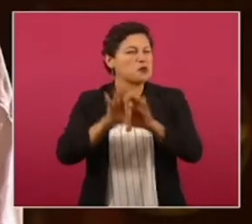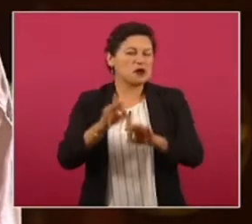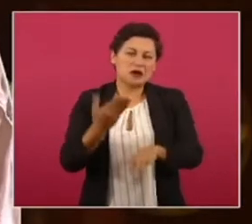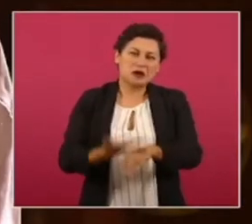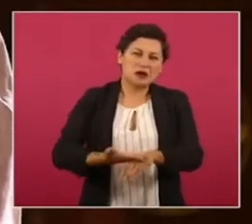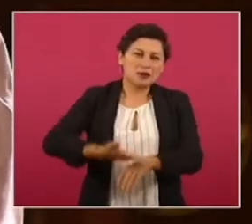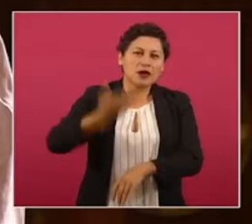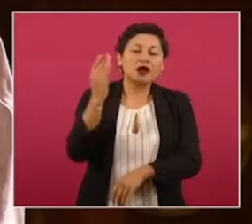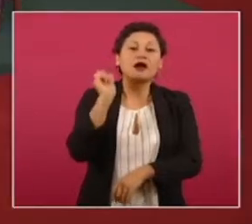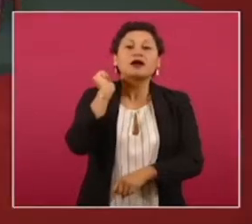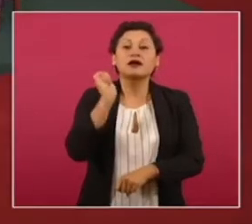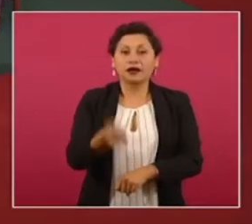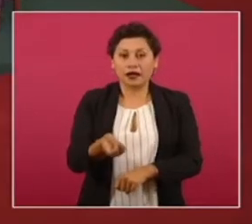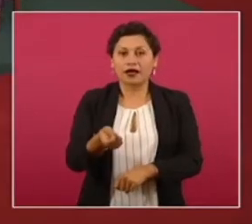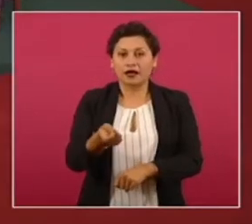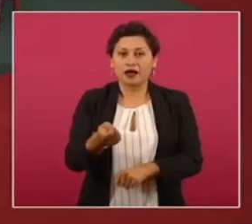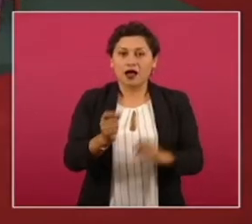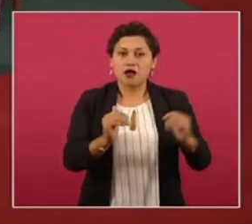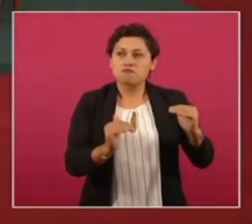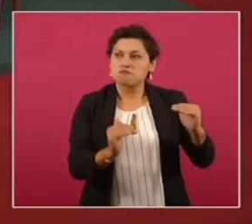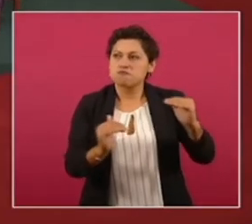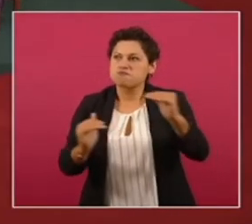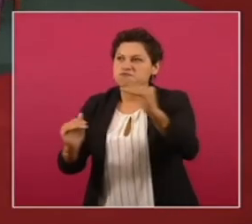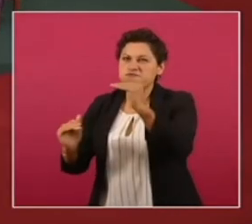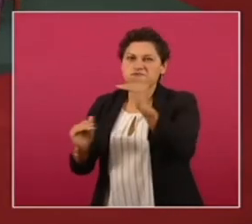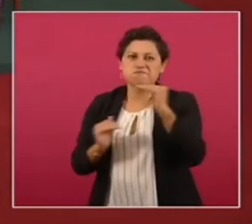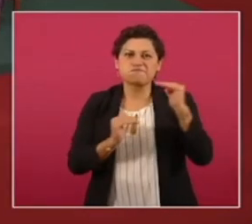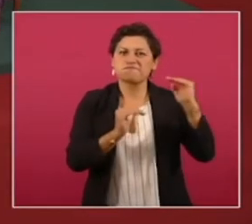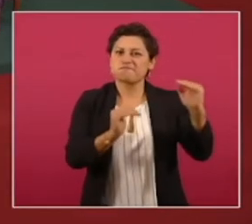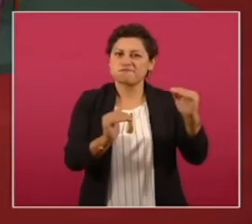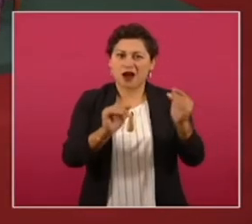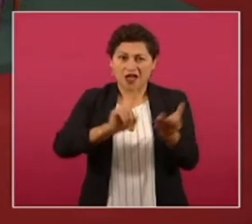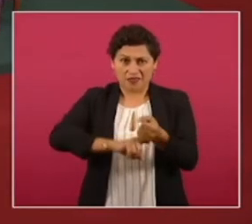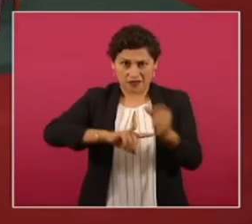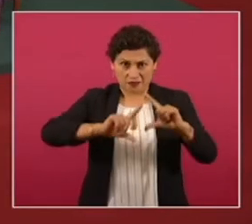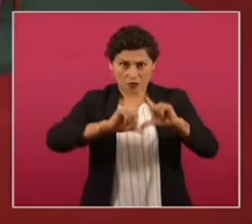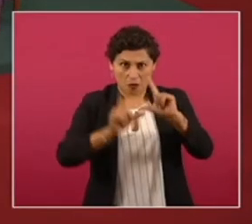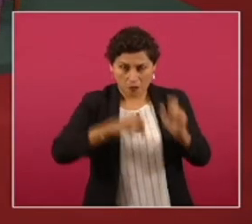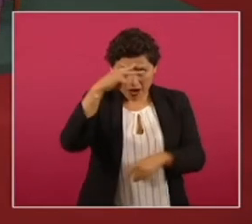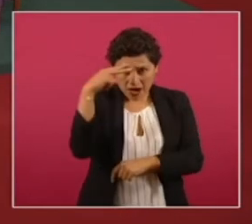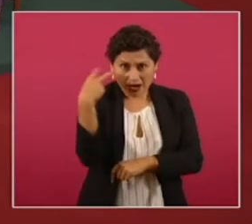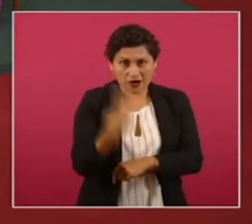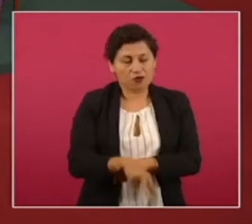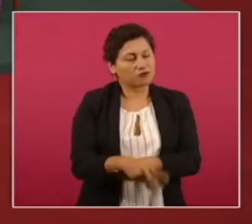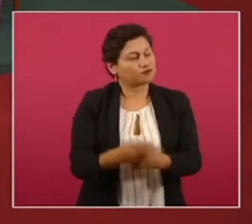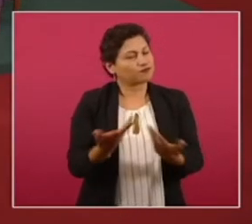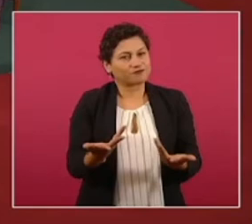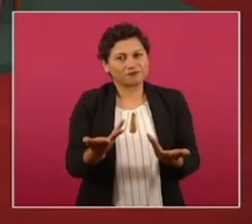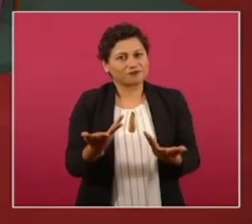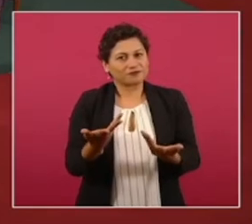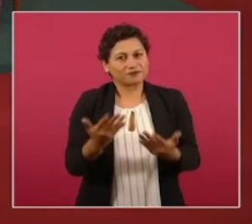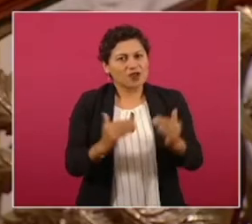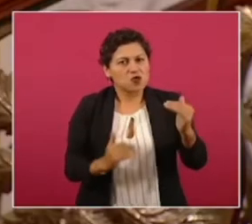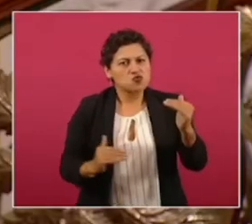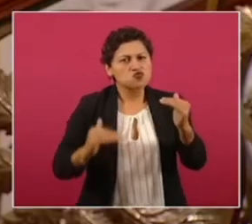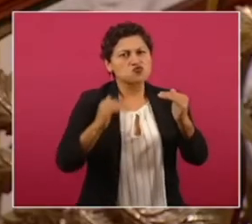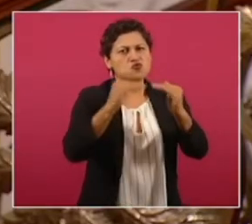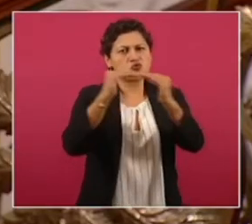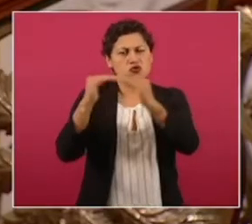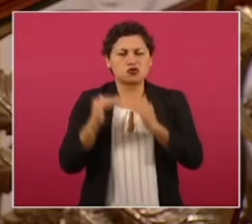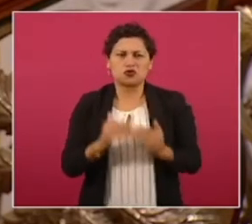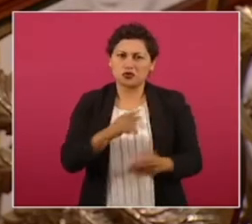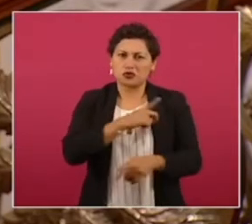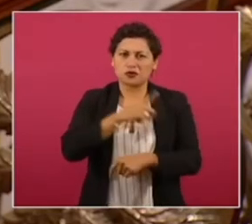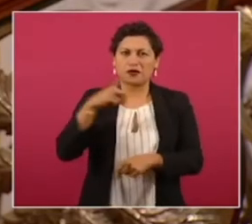enorme brecha de la desigualdad que priva en nuestro país desde siempre y que en las últimas 4